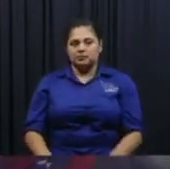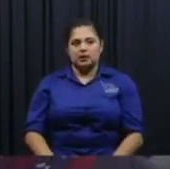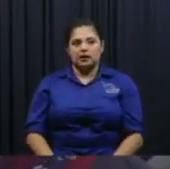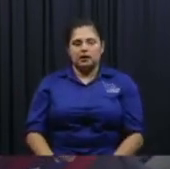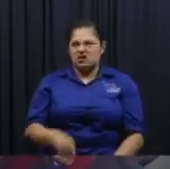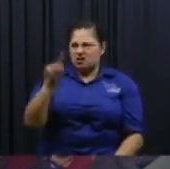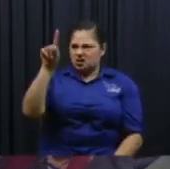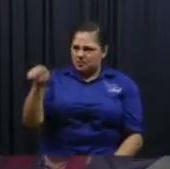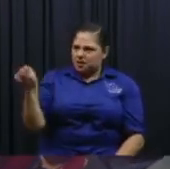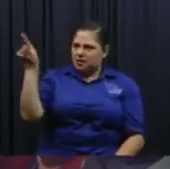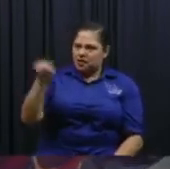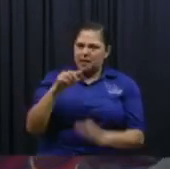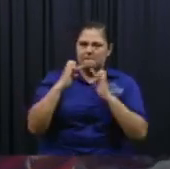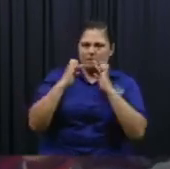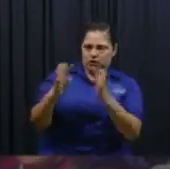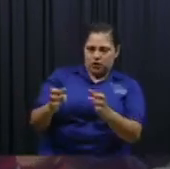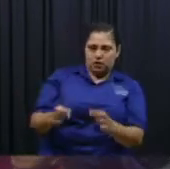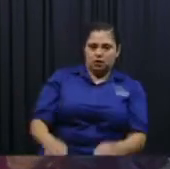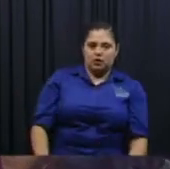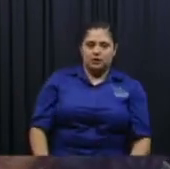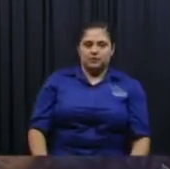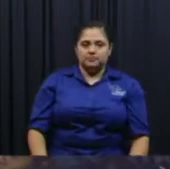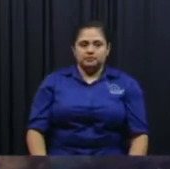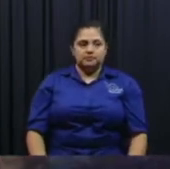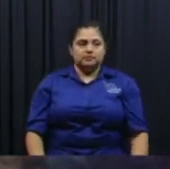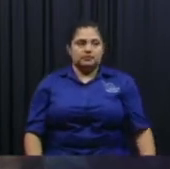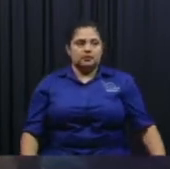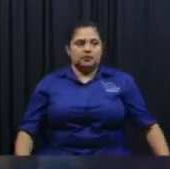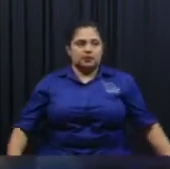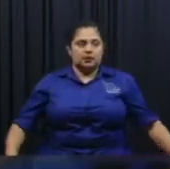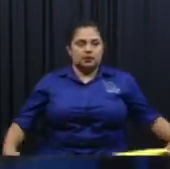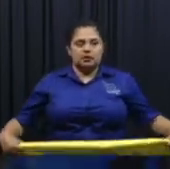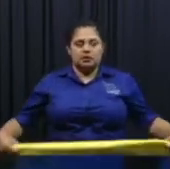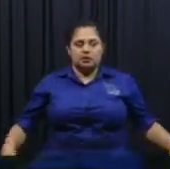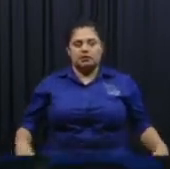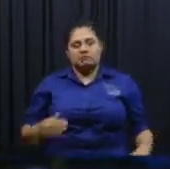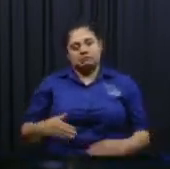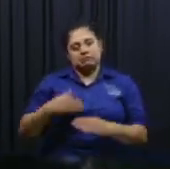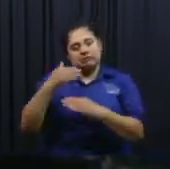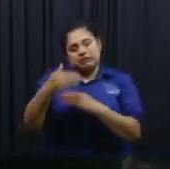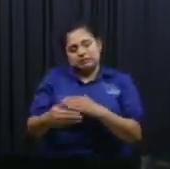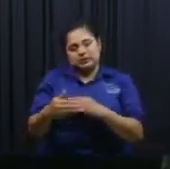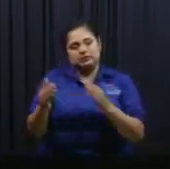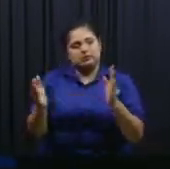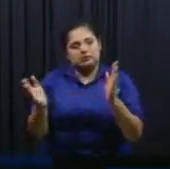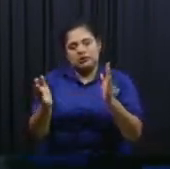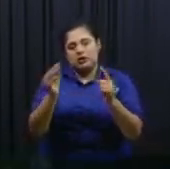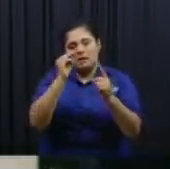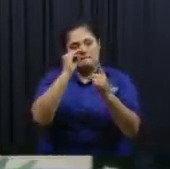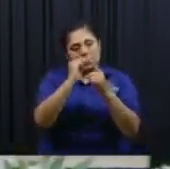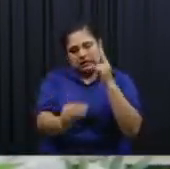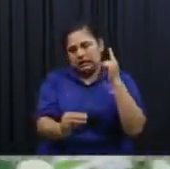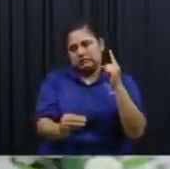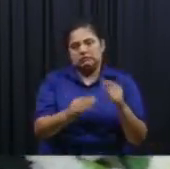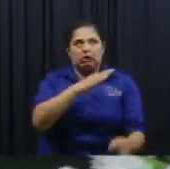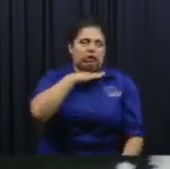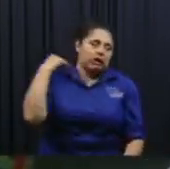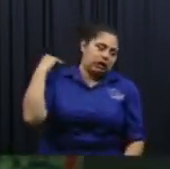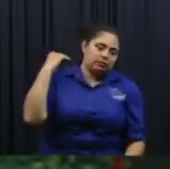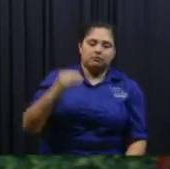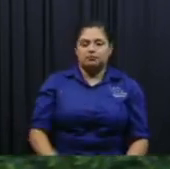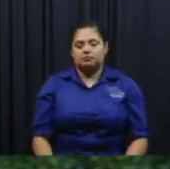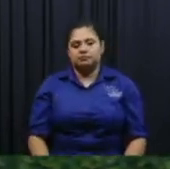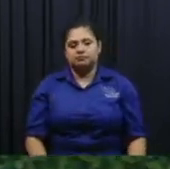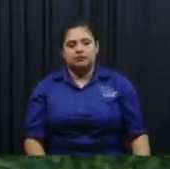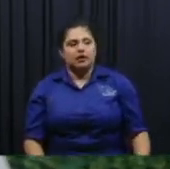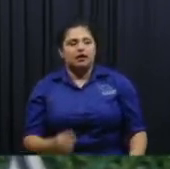lo reprendía en público Claro que eso le costó la cabeza pero a lo que yo voy solo solo quiero poner solo quiero